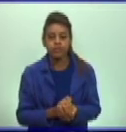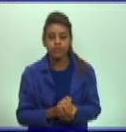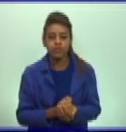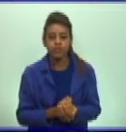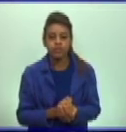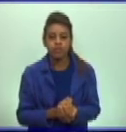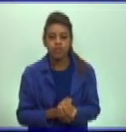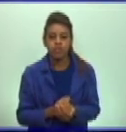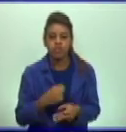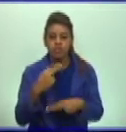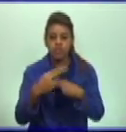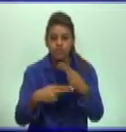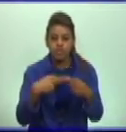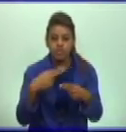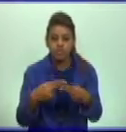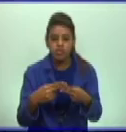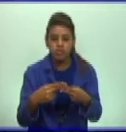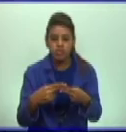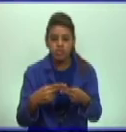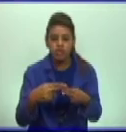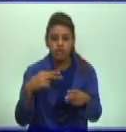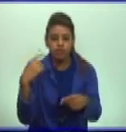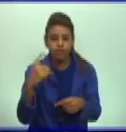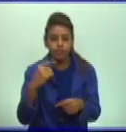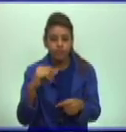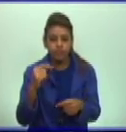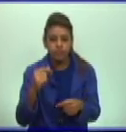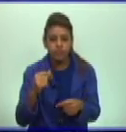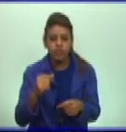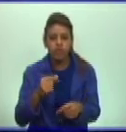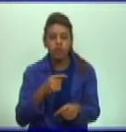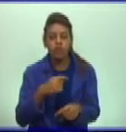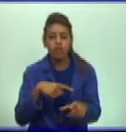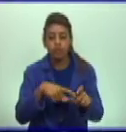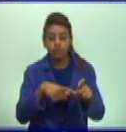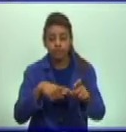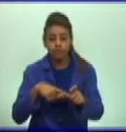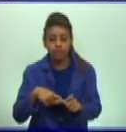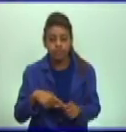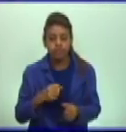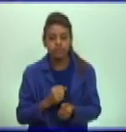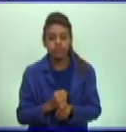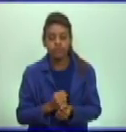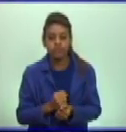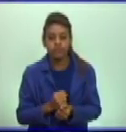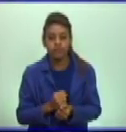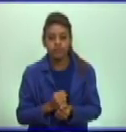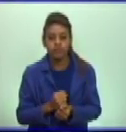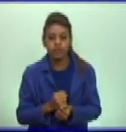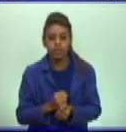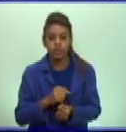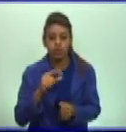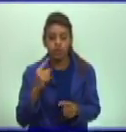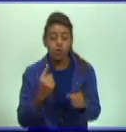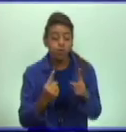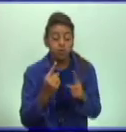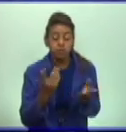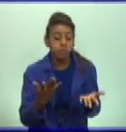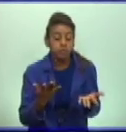de que se ha creado una gran contienda civil en la URSS, o